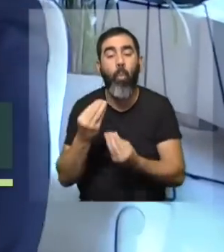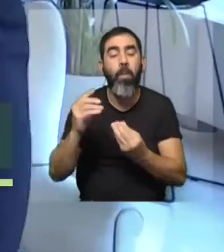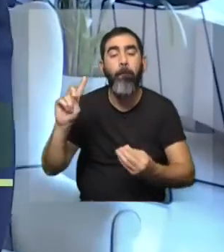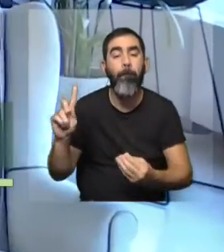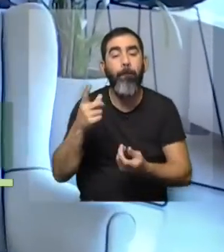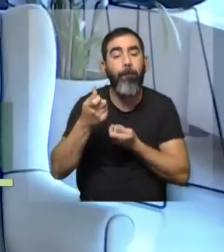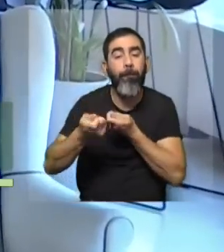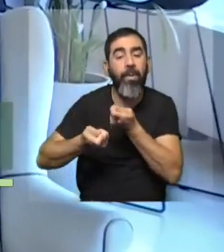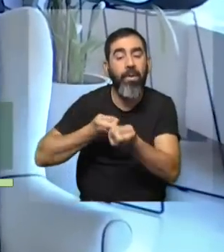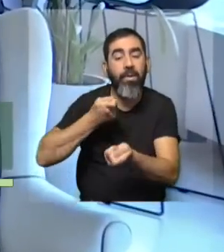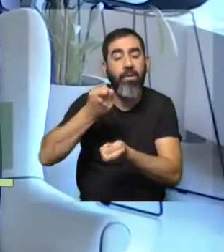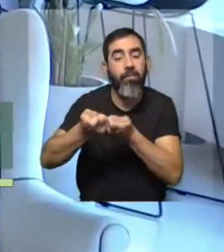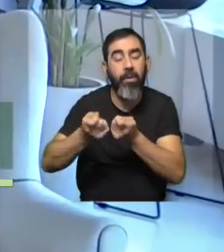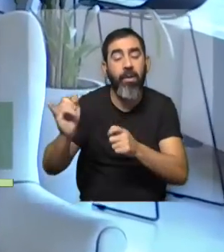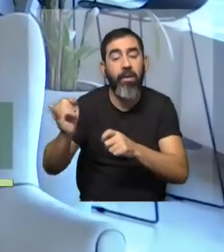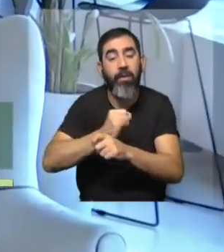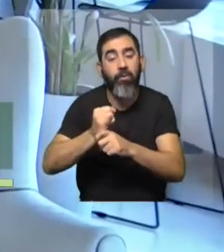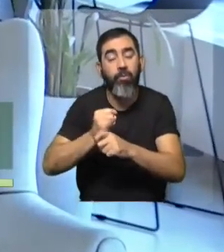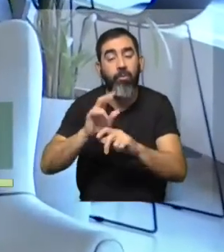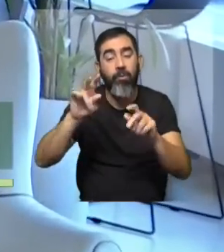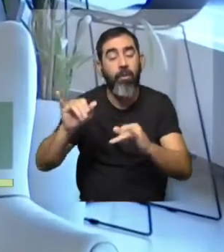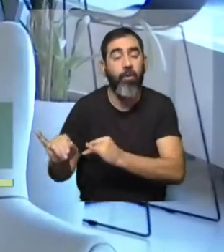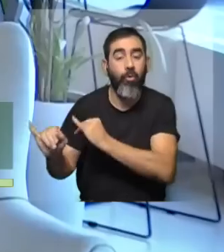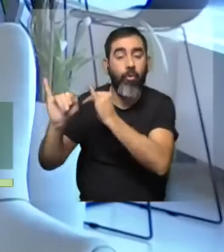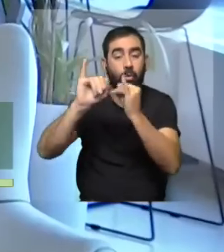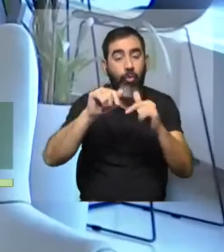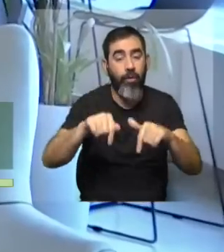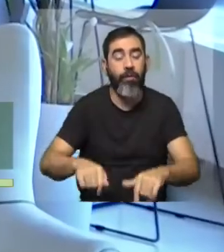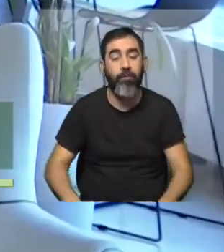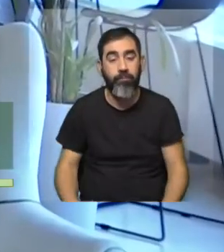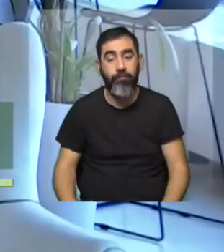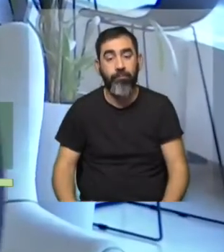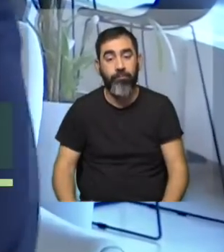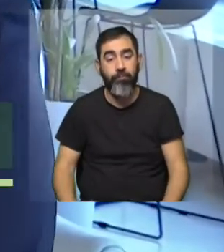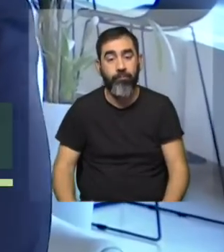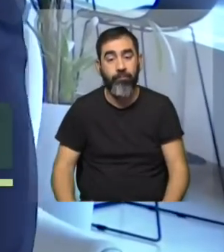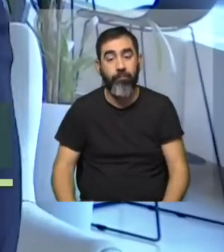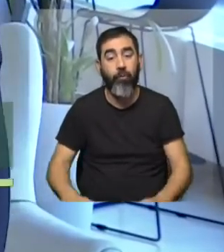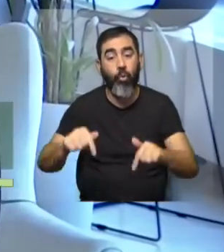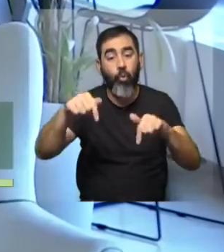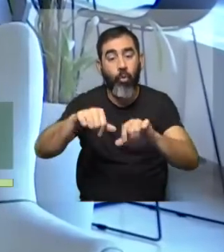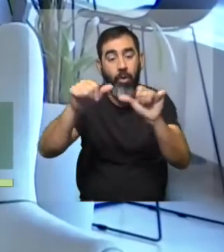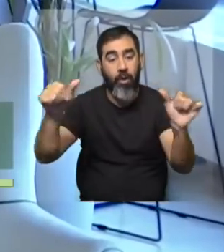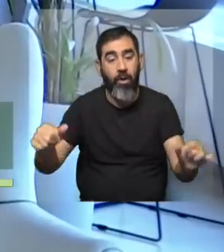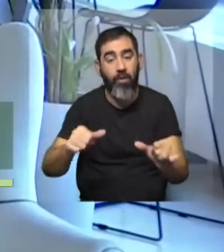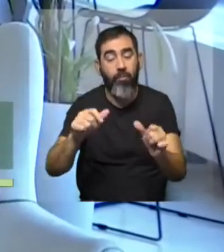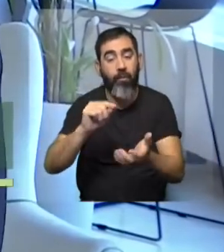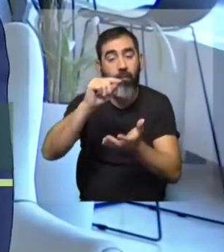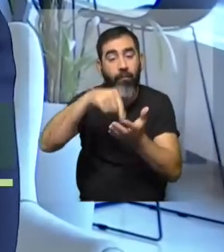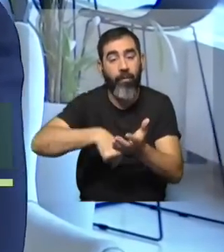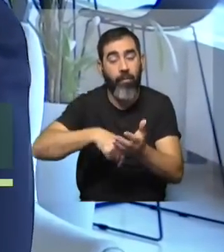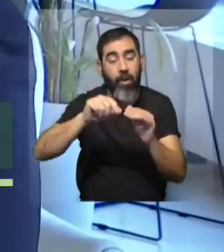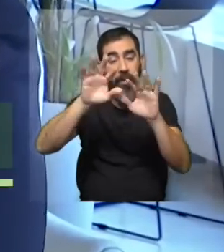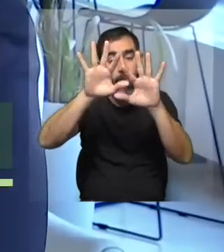principales aportes que intenta hacer el Instituto el marco de esta jornadas Bueno lo que vamos a realizar en el día de hoy es la firma de una carta